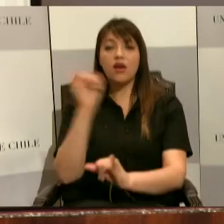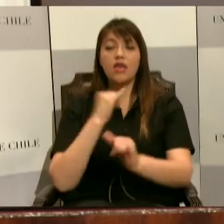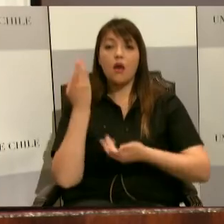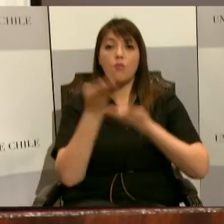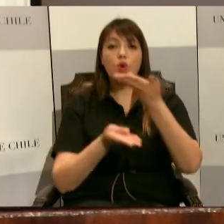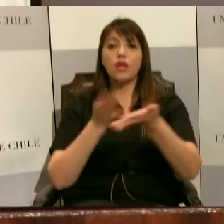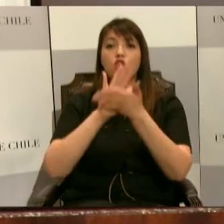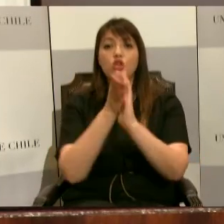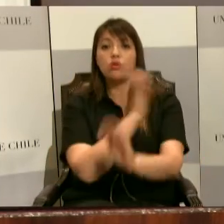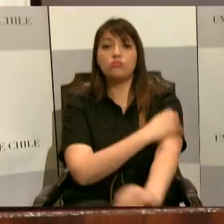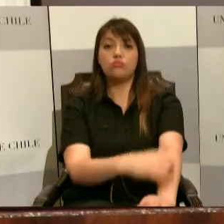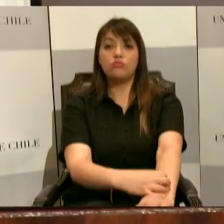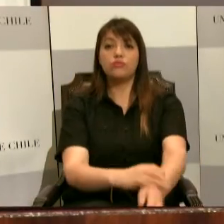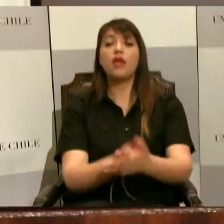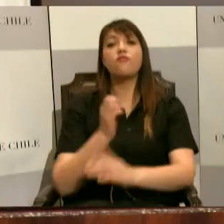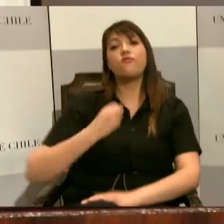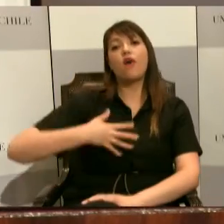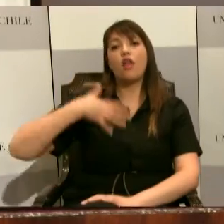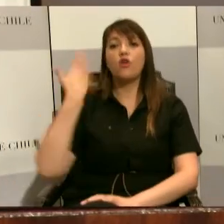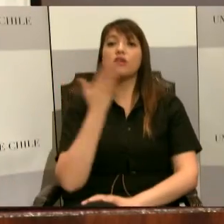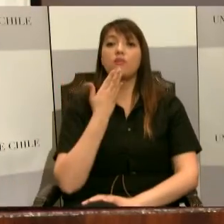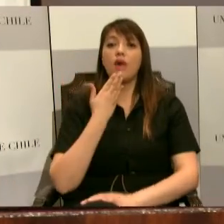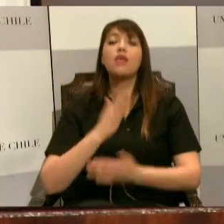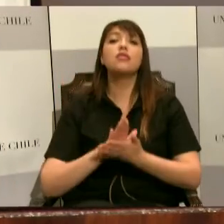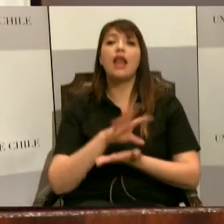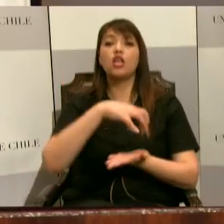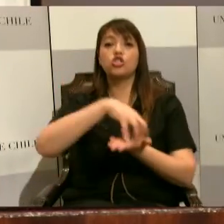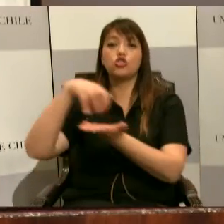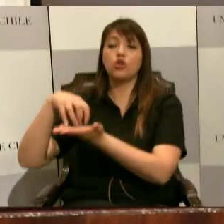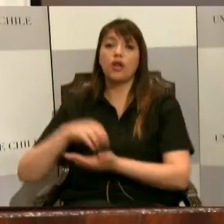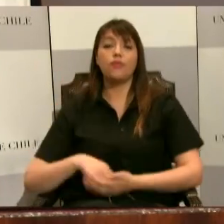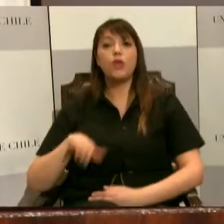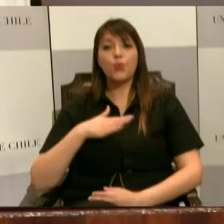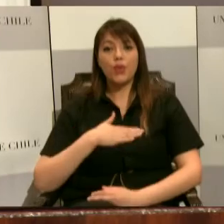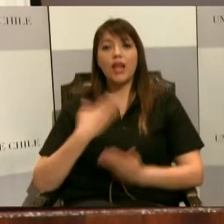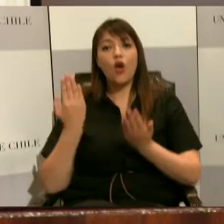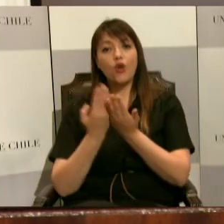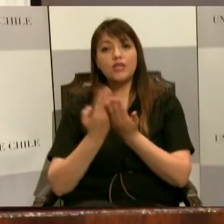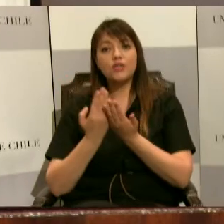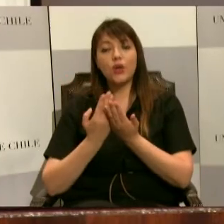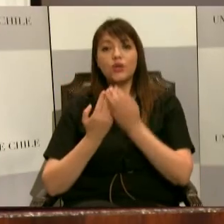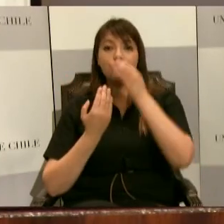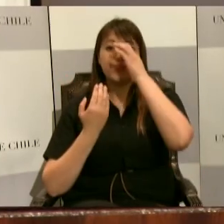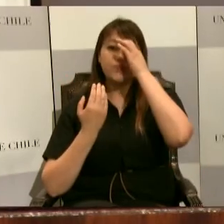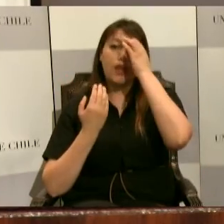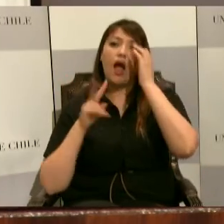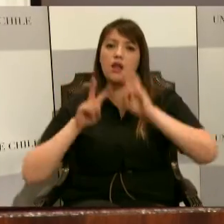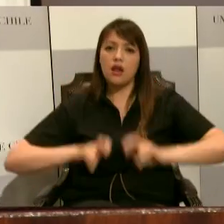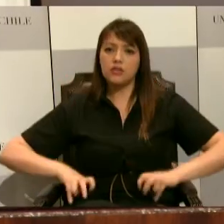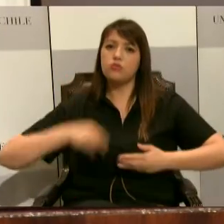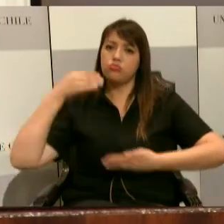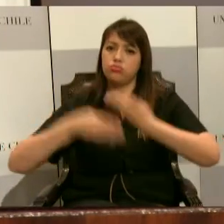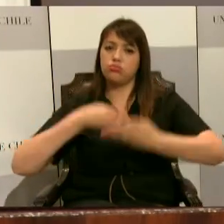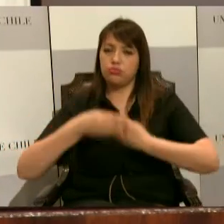conservación de la región de Magallanes y al valor ecológico de la zona subantártica. Nuestra condición de universidad líder nos obliga a analizar en forma periódica y